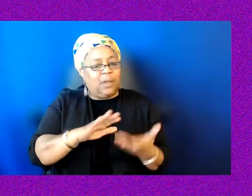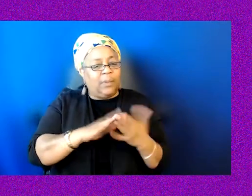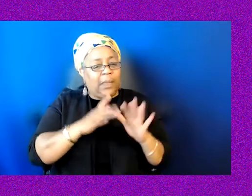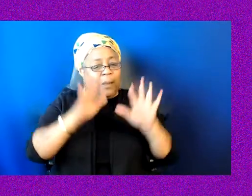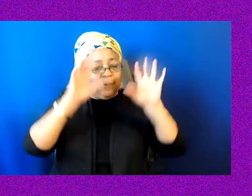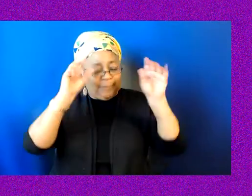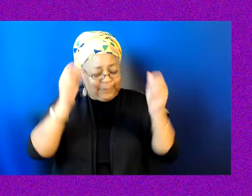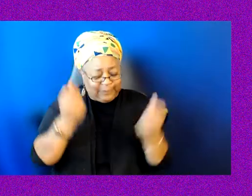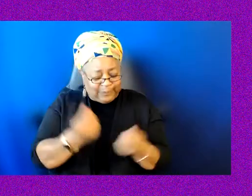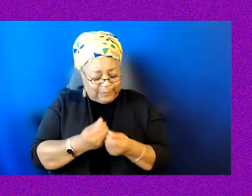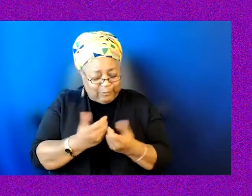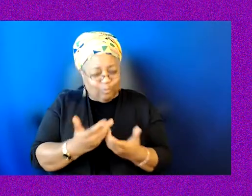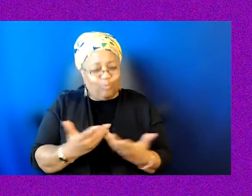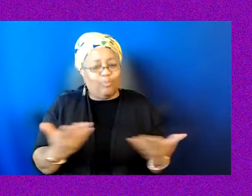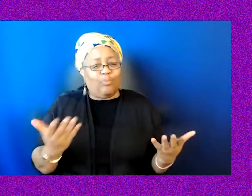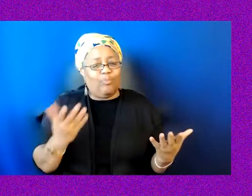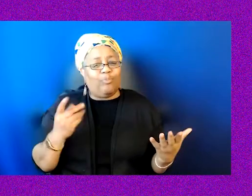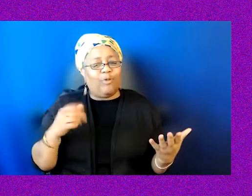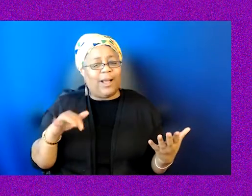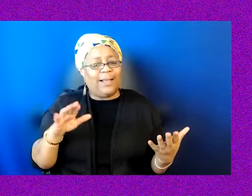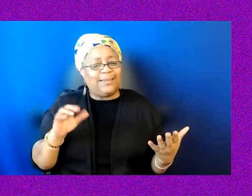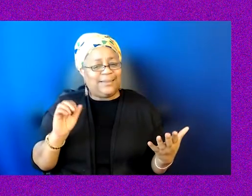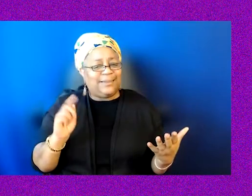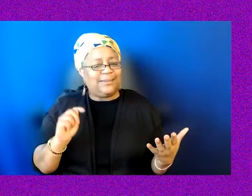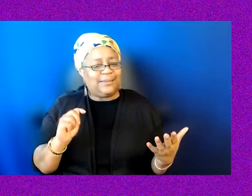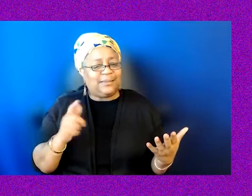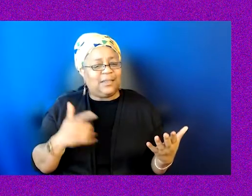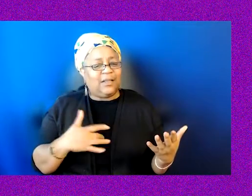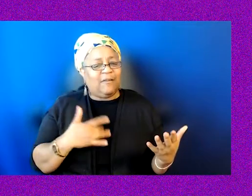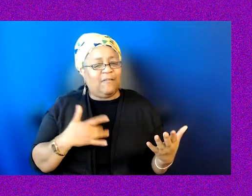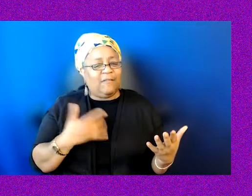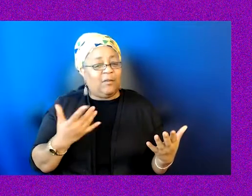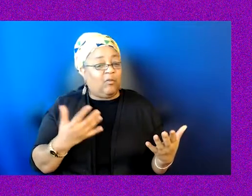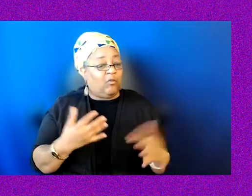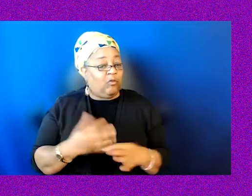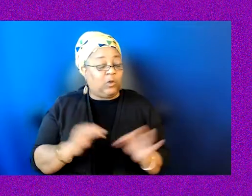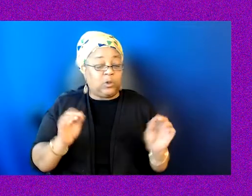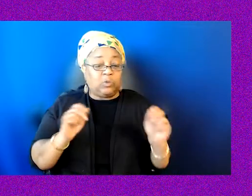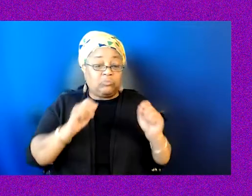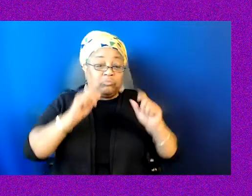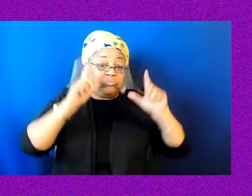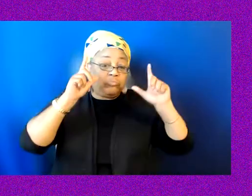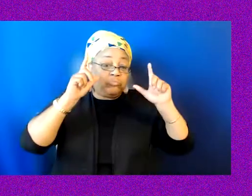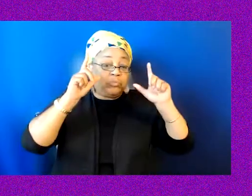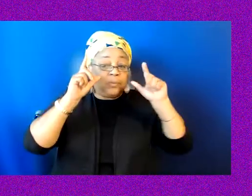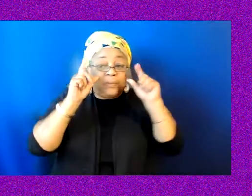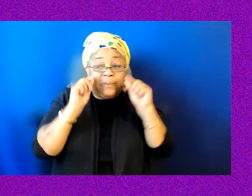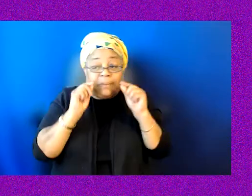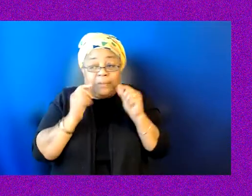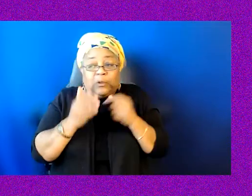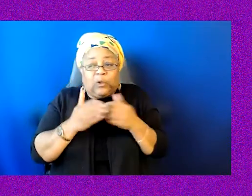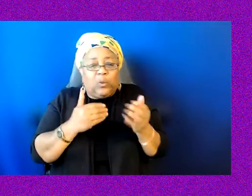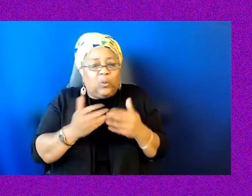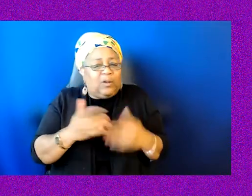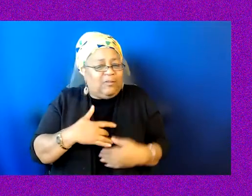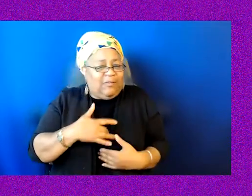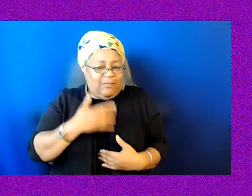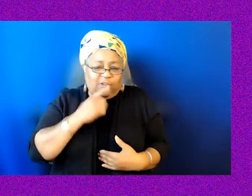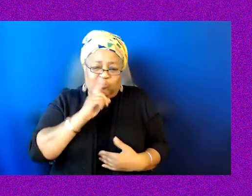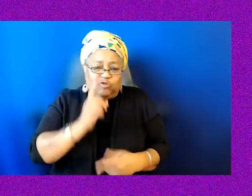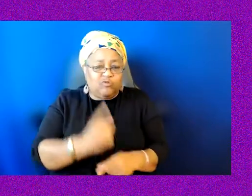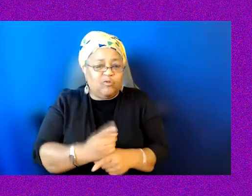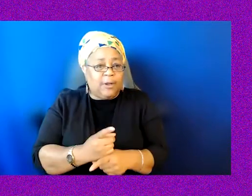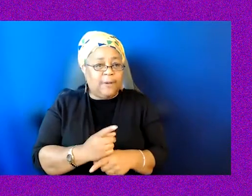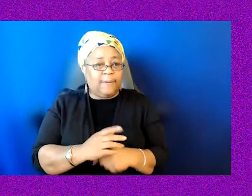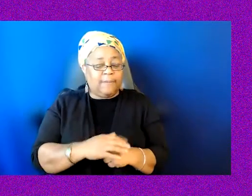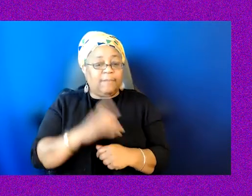realmente haciéndose presente y siéntase libre de mantener los ojos abiertos, cerrados, lo que le convenga, lo